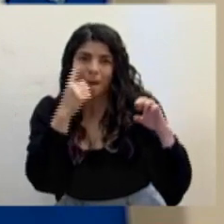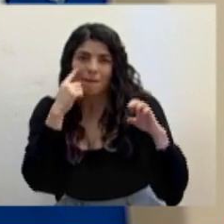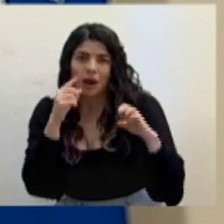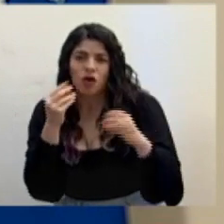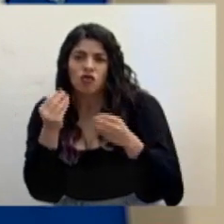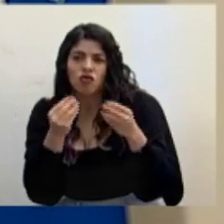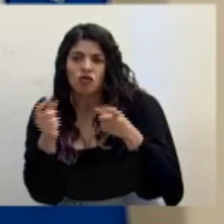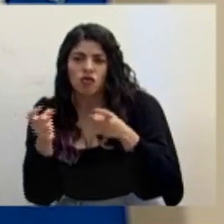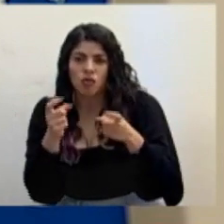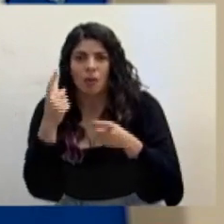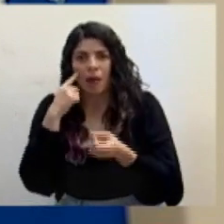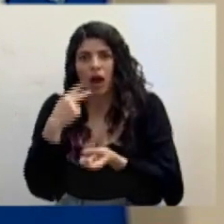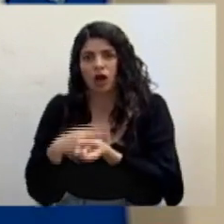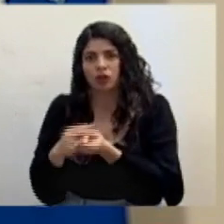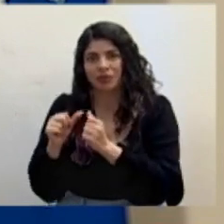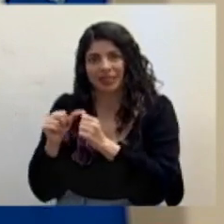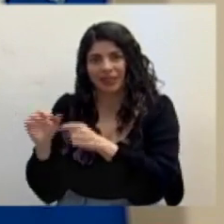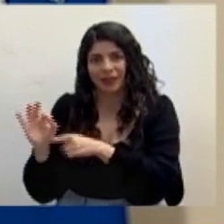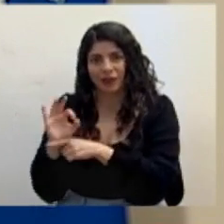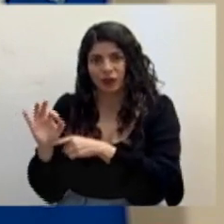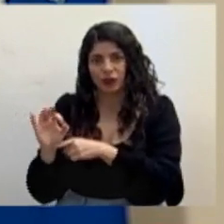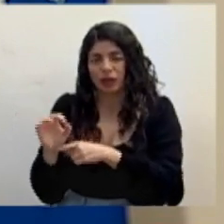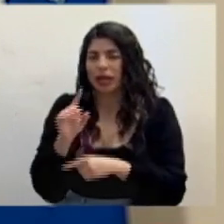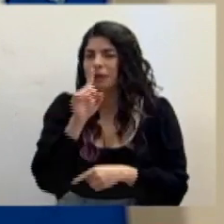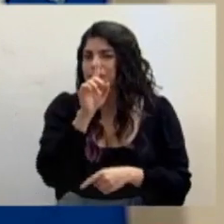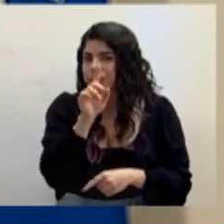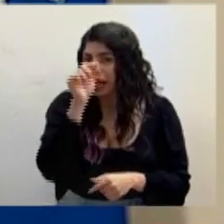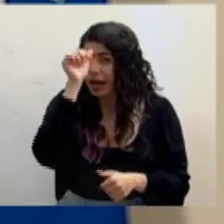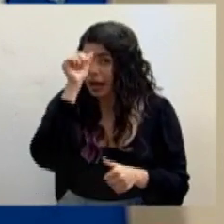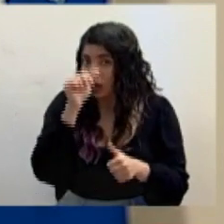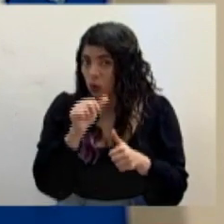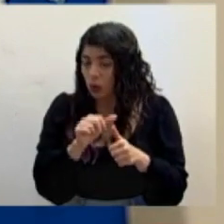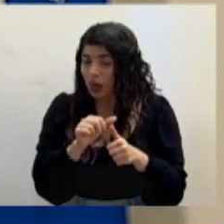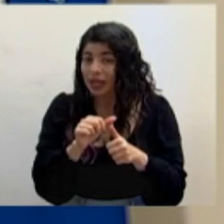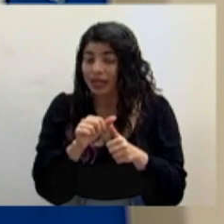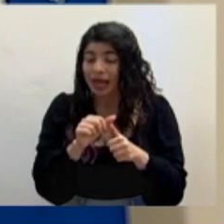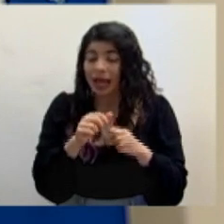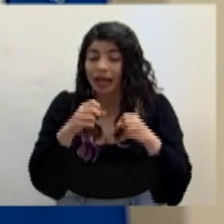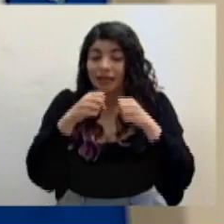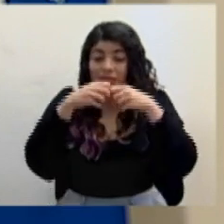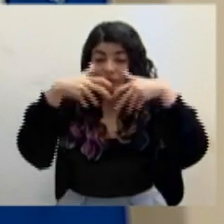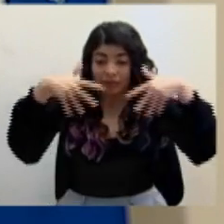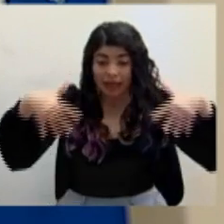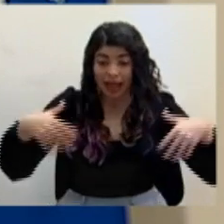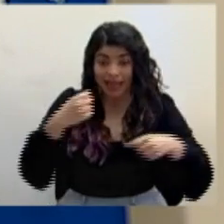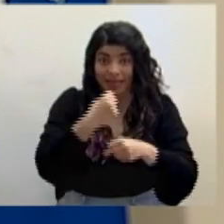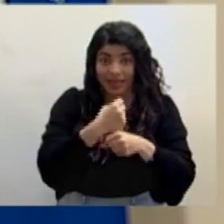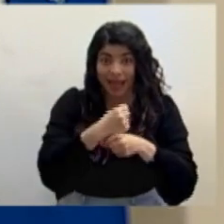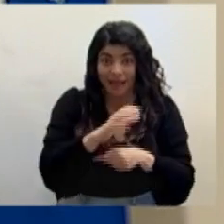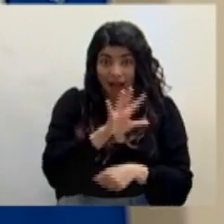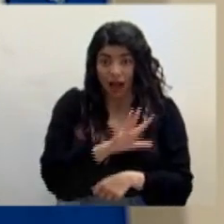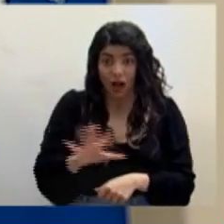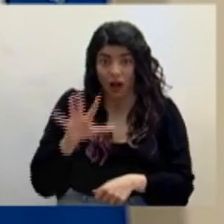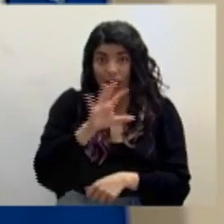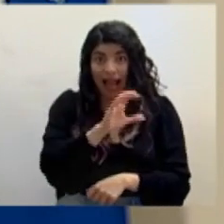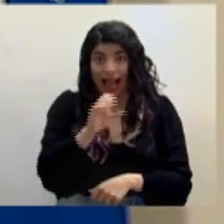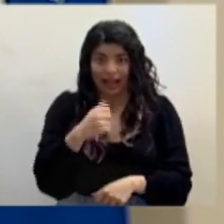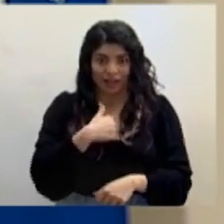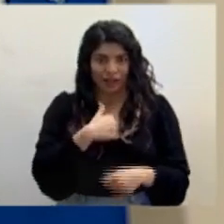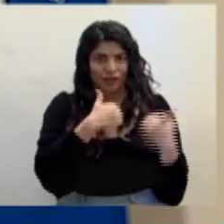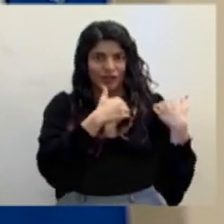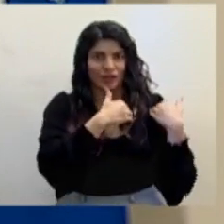funcionando esa capacidad hospitalaria. Recordar que parte del esquema de trabajo de la Caja Costarricense de Seguro Social, no soy yo